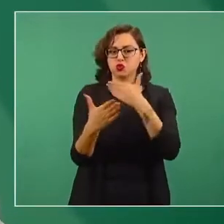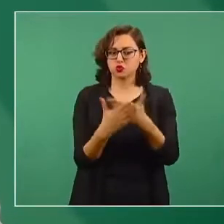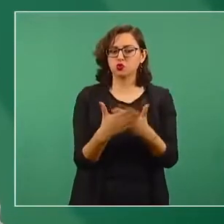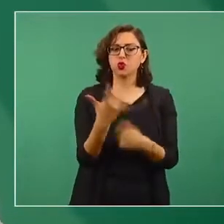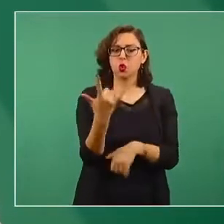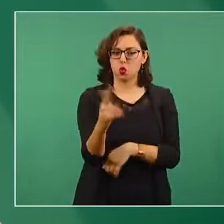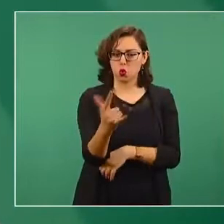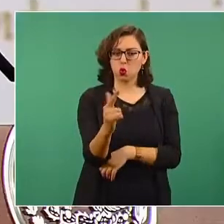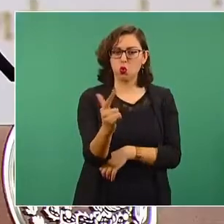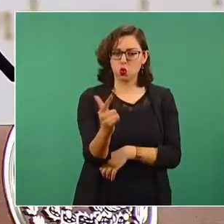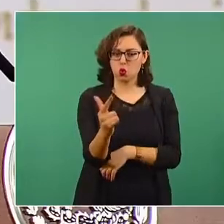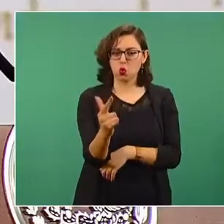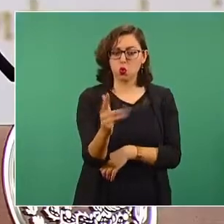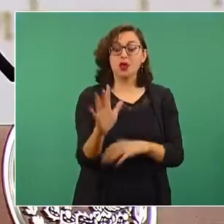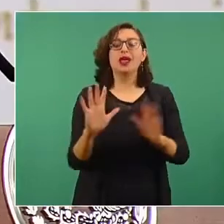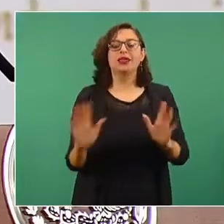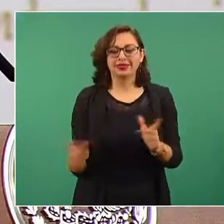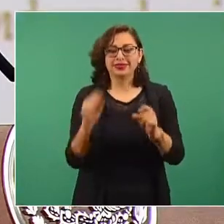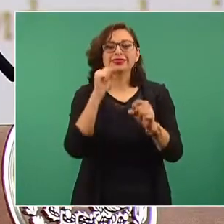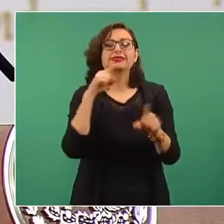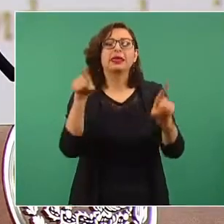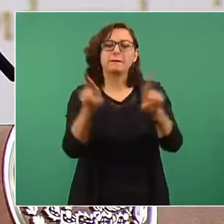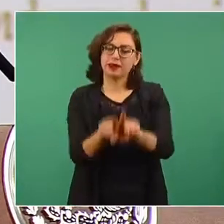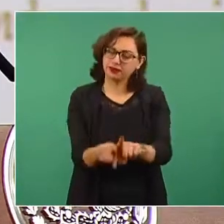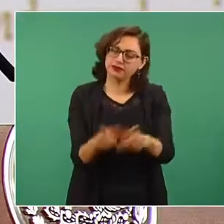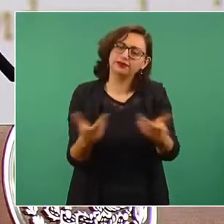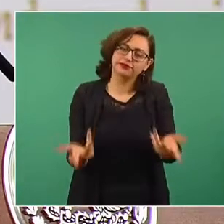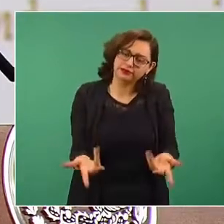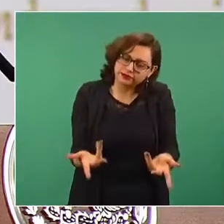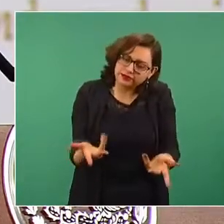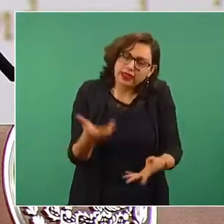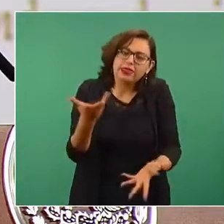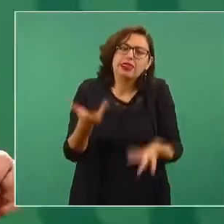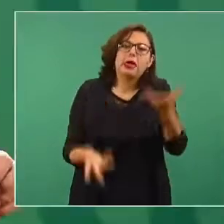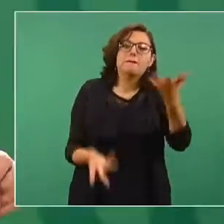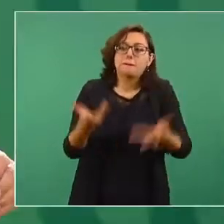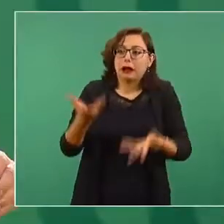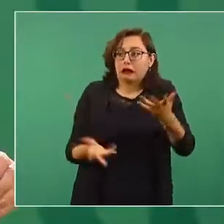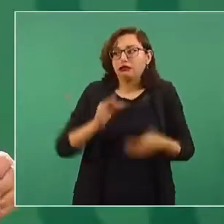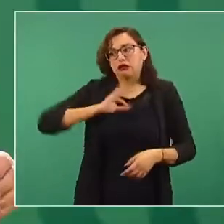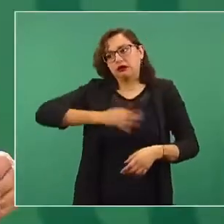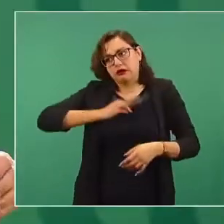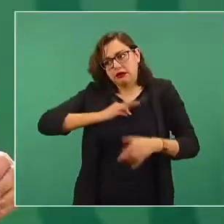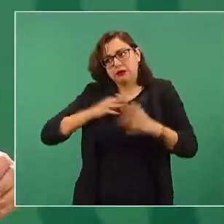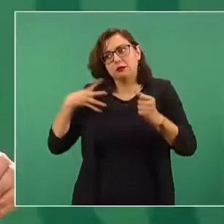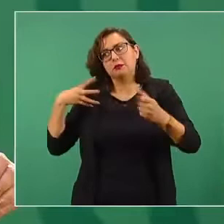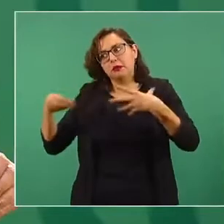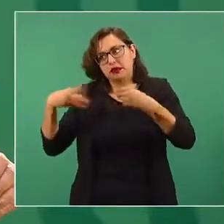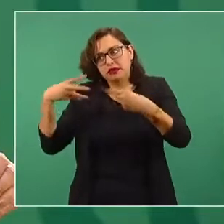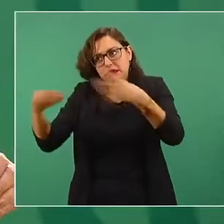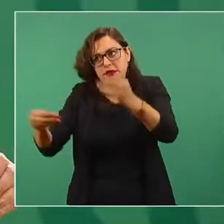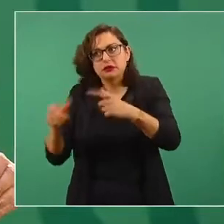sea, también como lo mencionas, depende de la pandemia, que ya para julio podamos